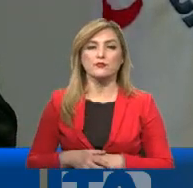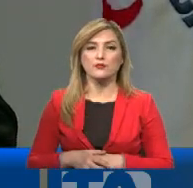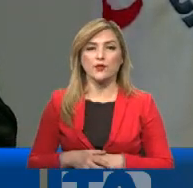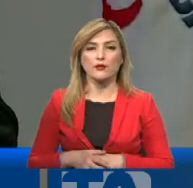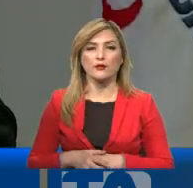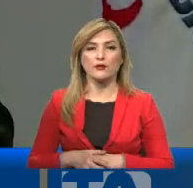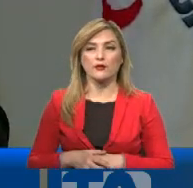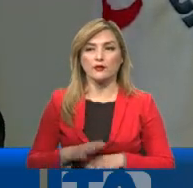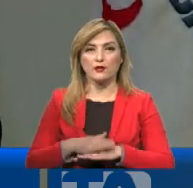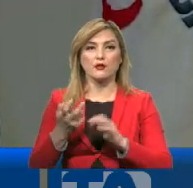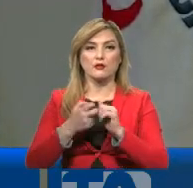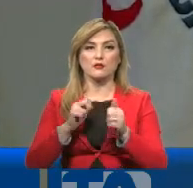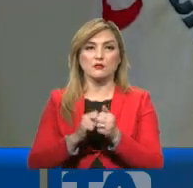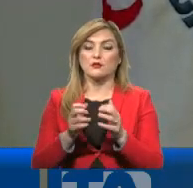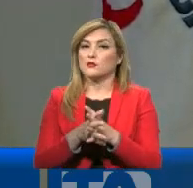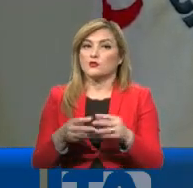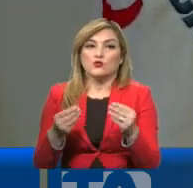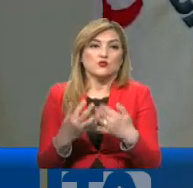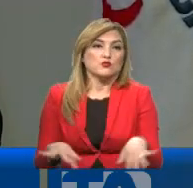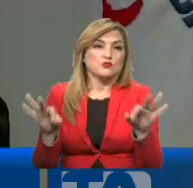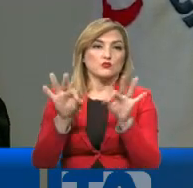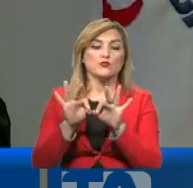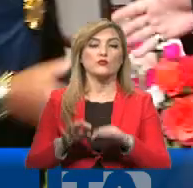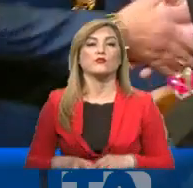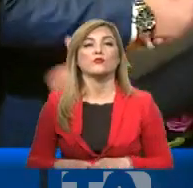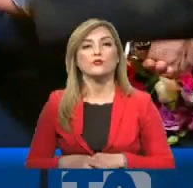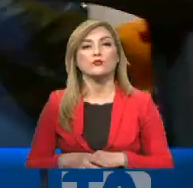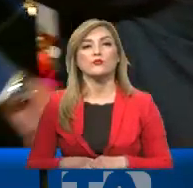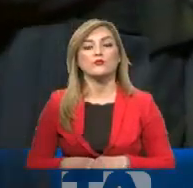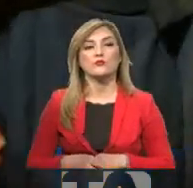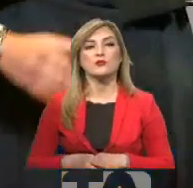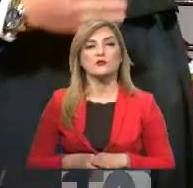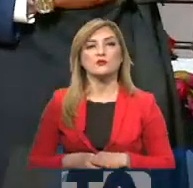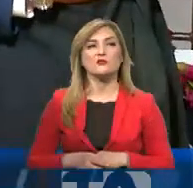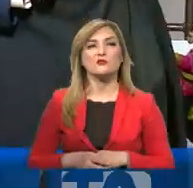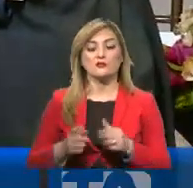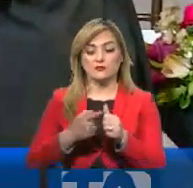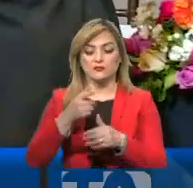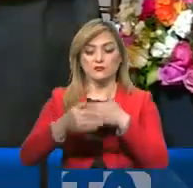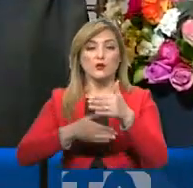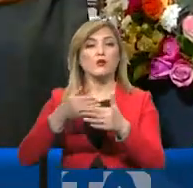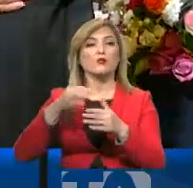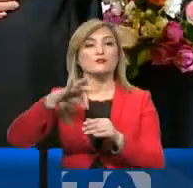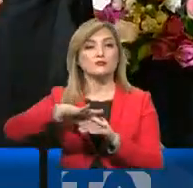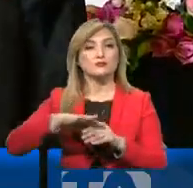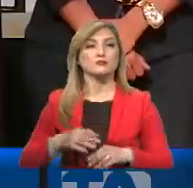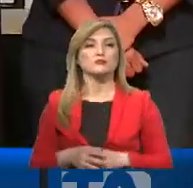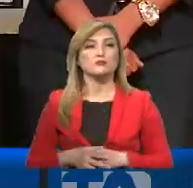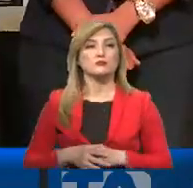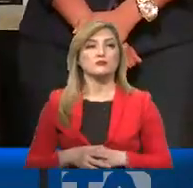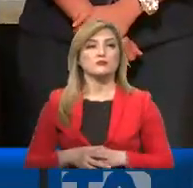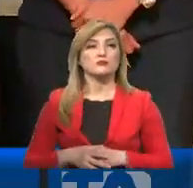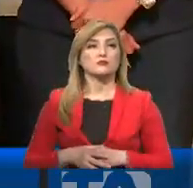y resolver causas de trascendental importancia para el país. Este fue el primer proceso de selección que se dio de acuerdo a